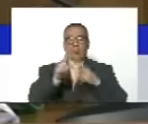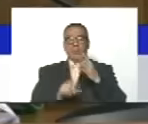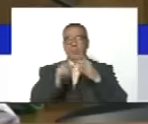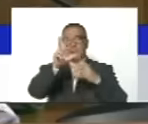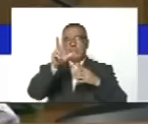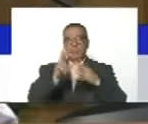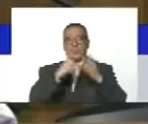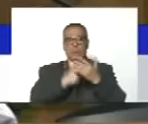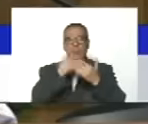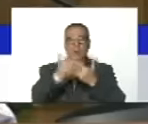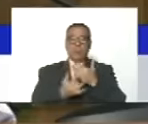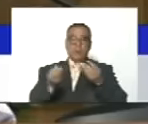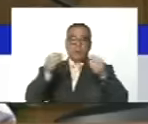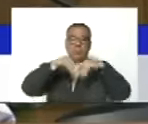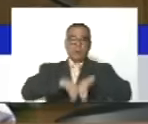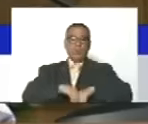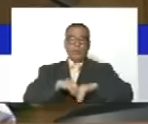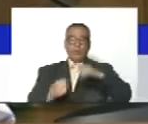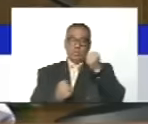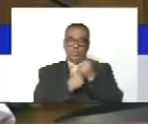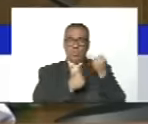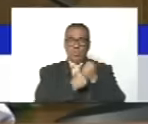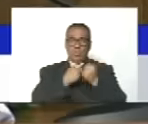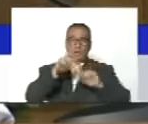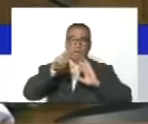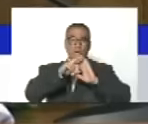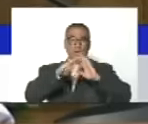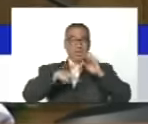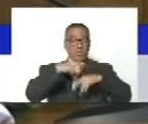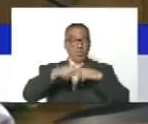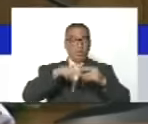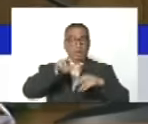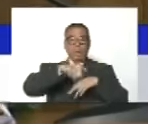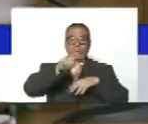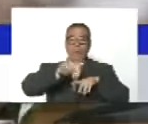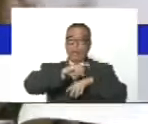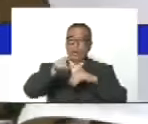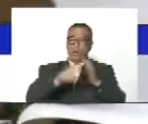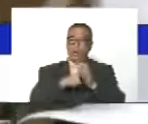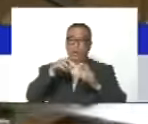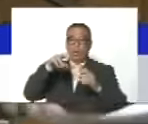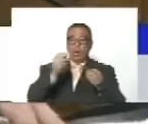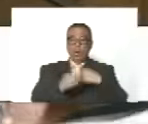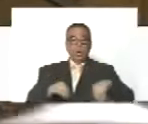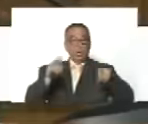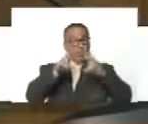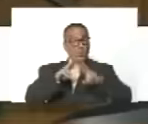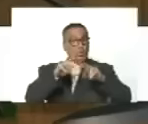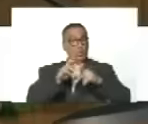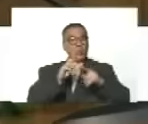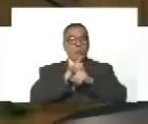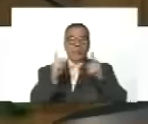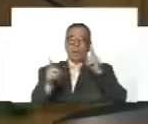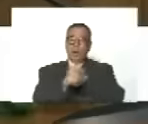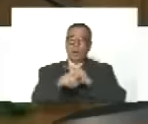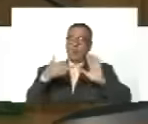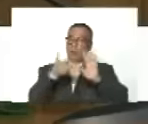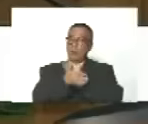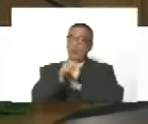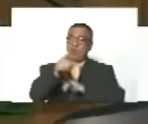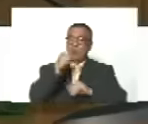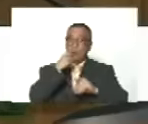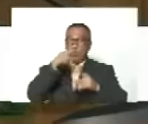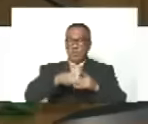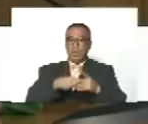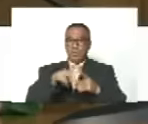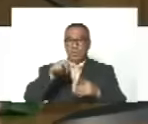Tercero, proyecto de acuerdo en respaldo a la resolución de la Asamblea General de la ONU que otorga cambios significativos al